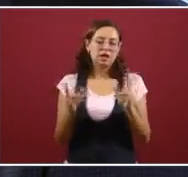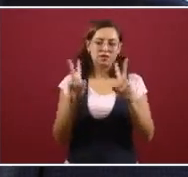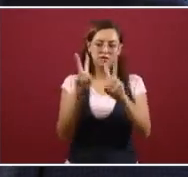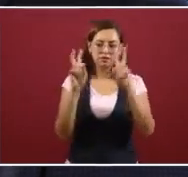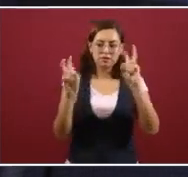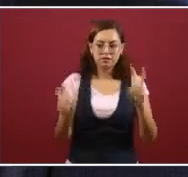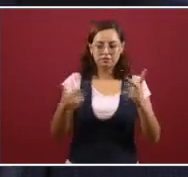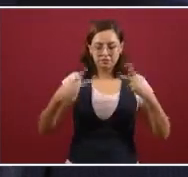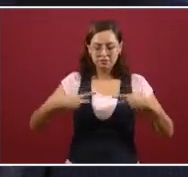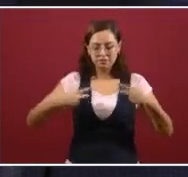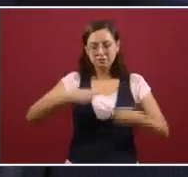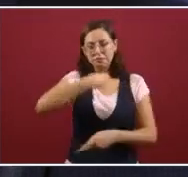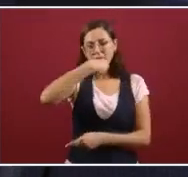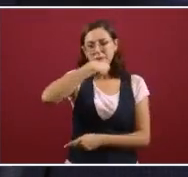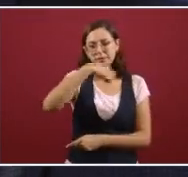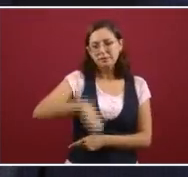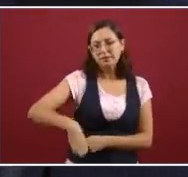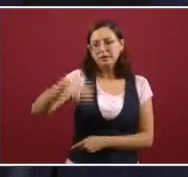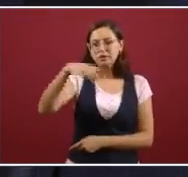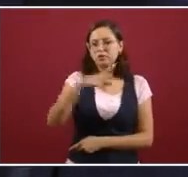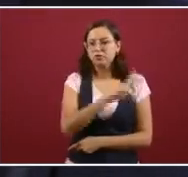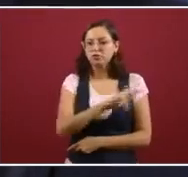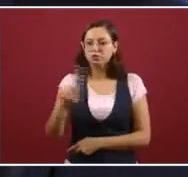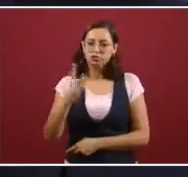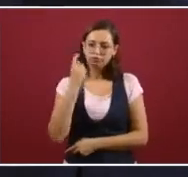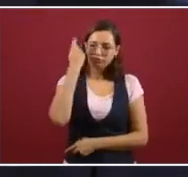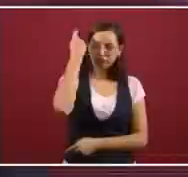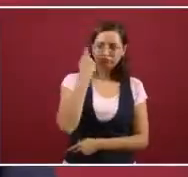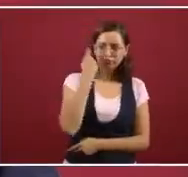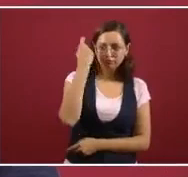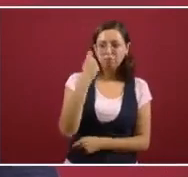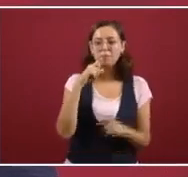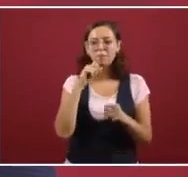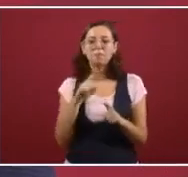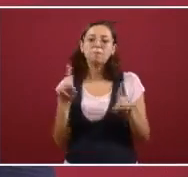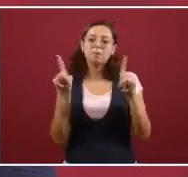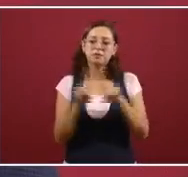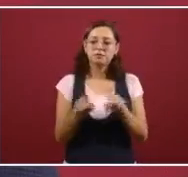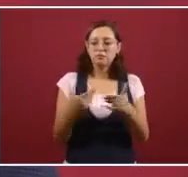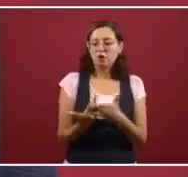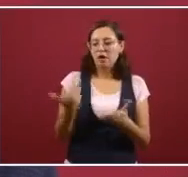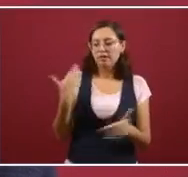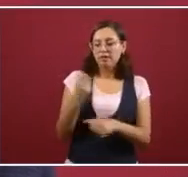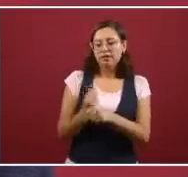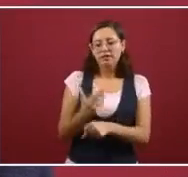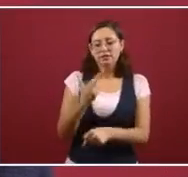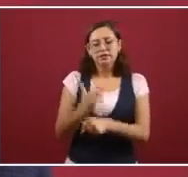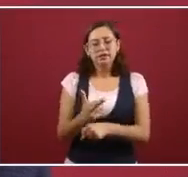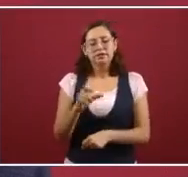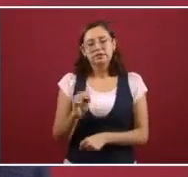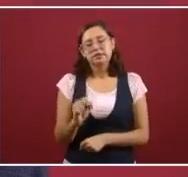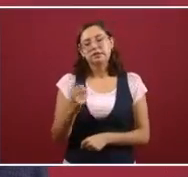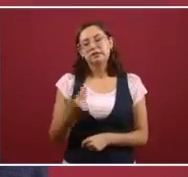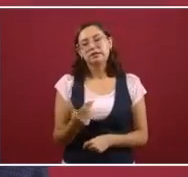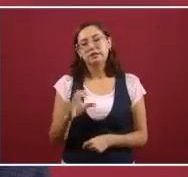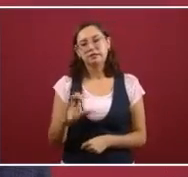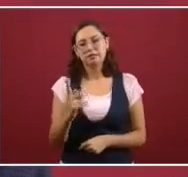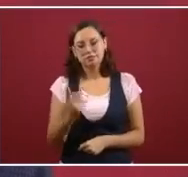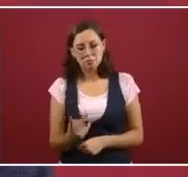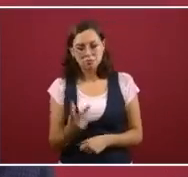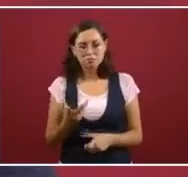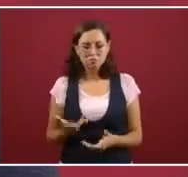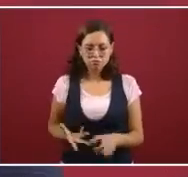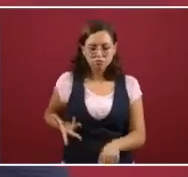para adultos mayores, así como también la iniciativa a la que ya hacía referencia el secretario de Hacienda para